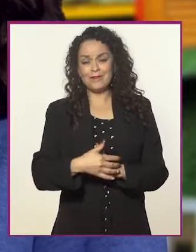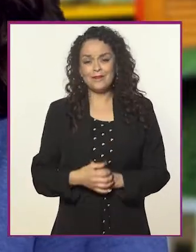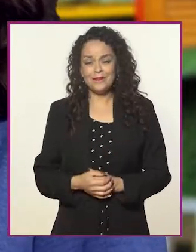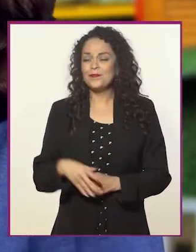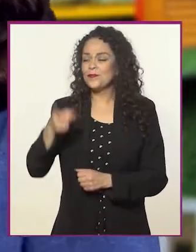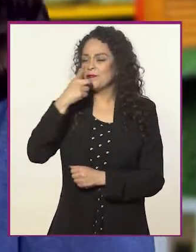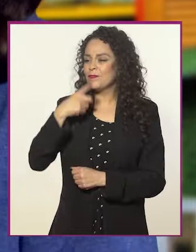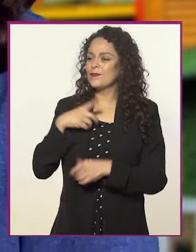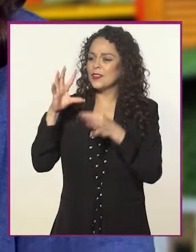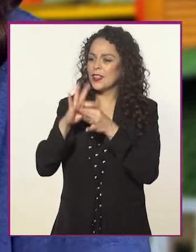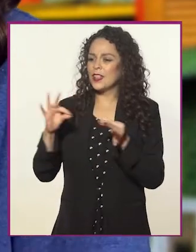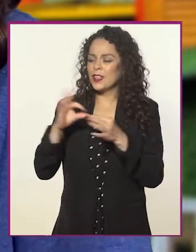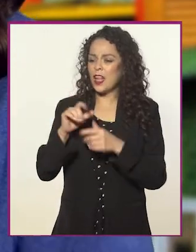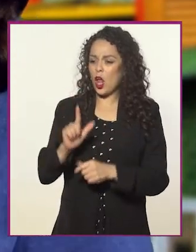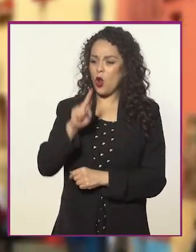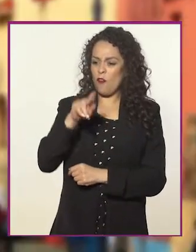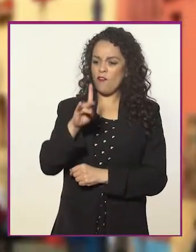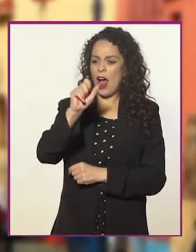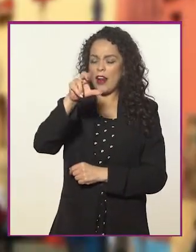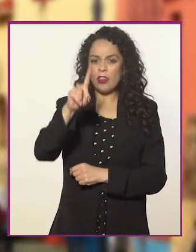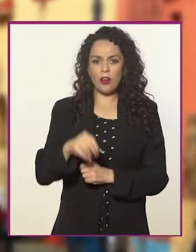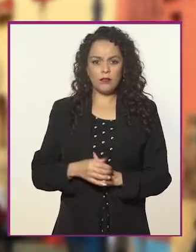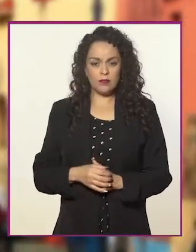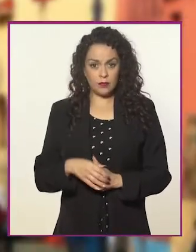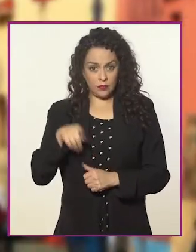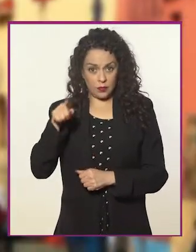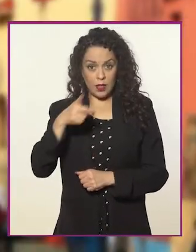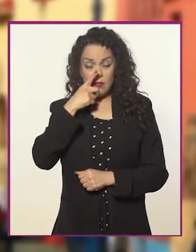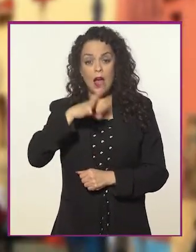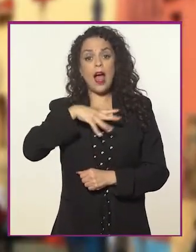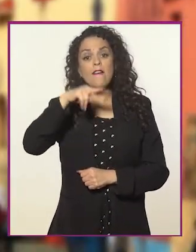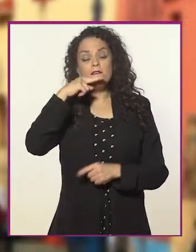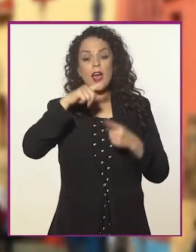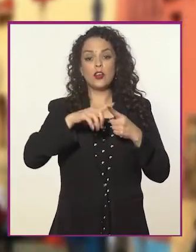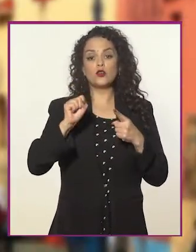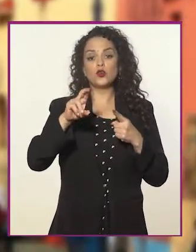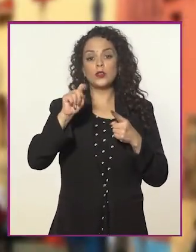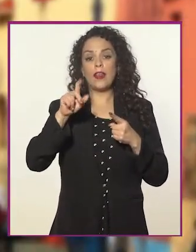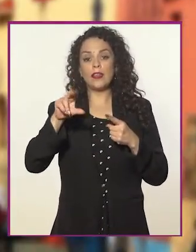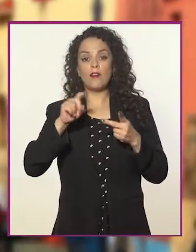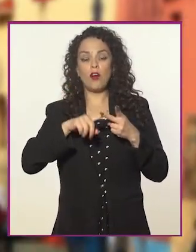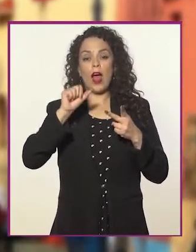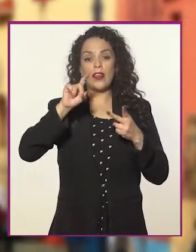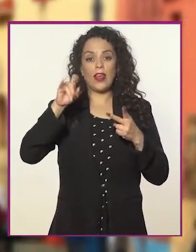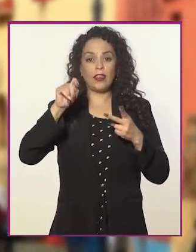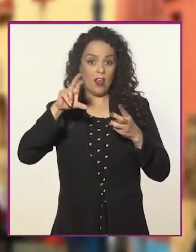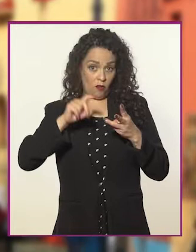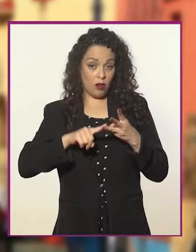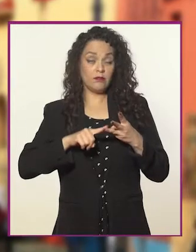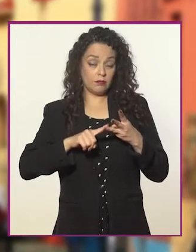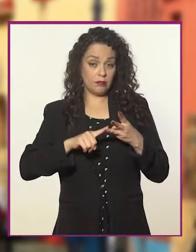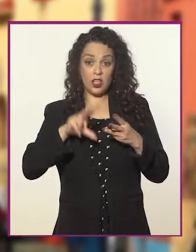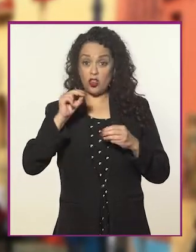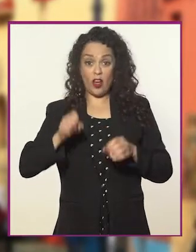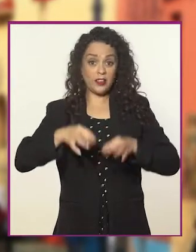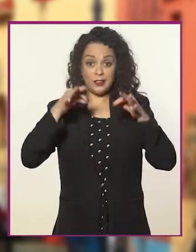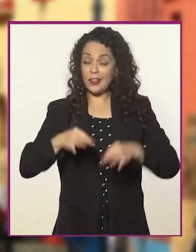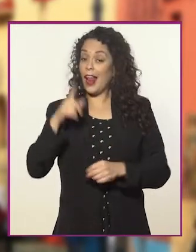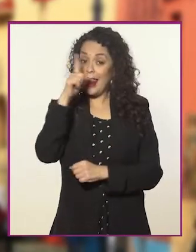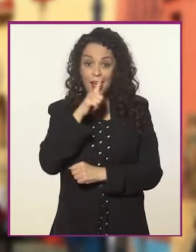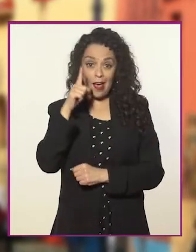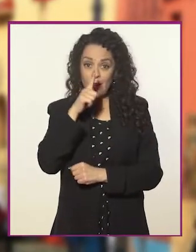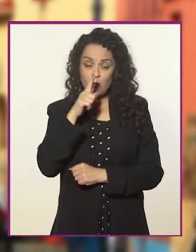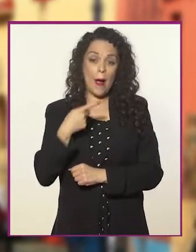puede contar sobre el lunfardo? Decías que el lunfardo consta de verbos, sustantivos y adjetivos, y que no es como tal una